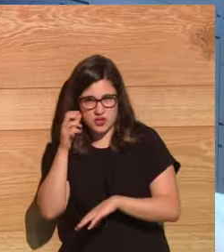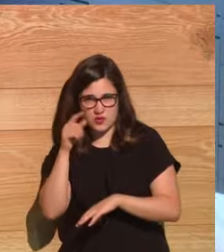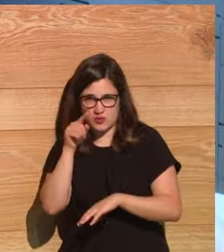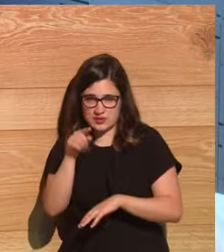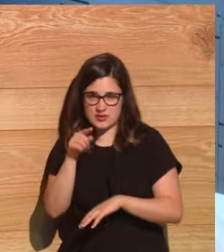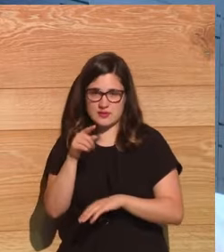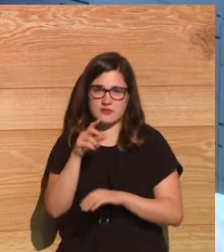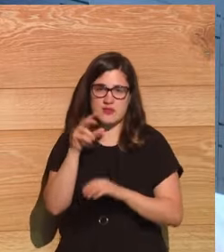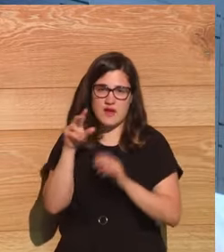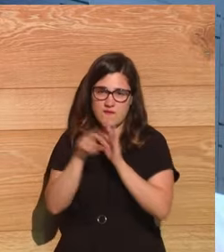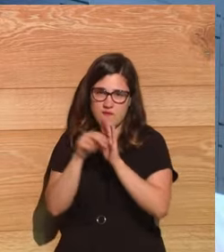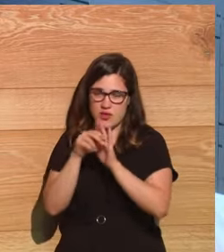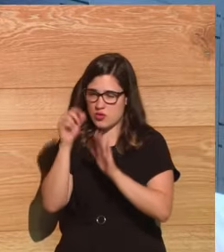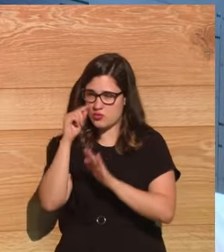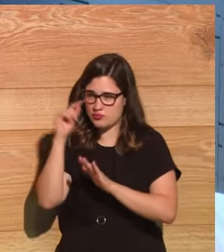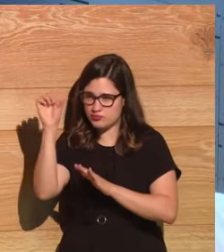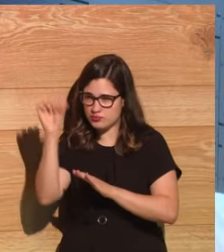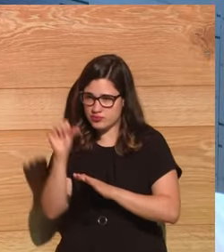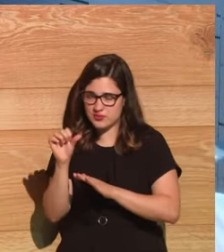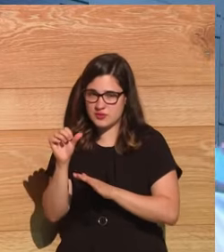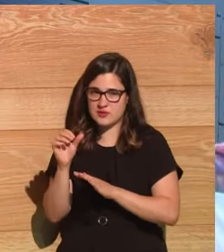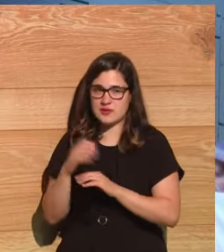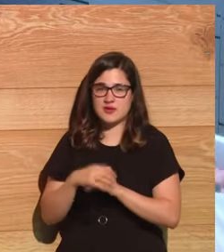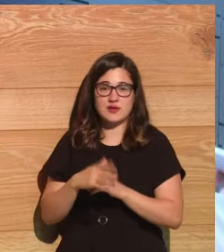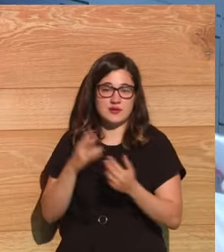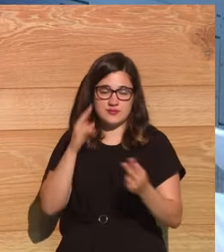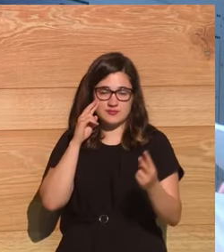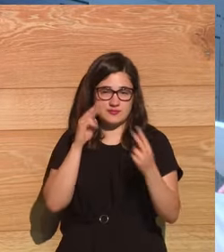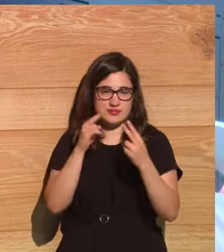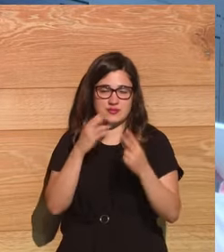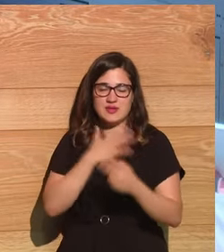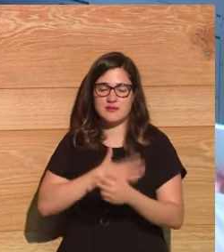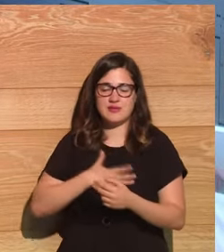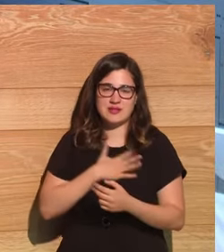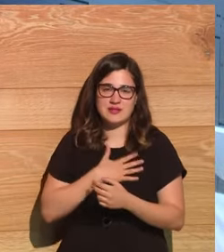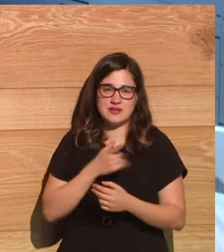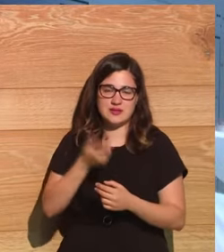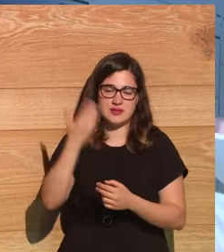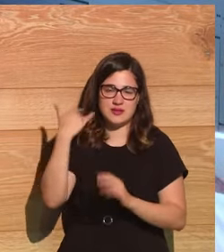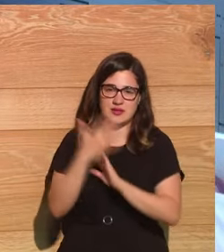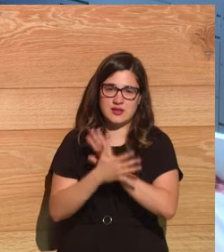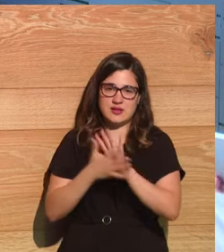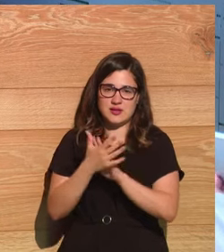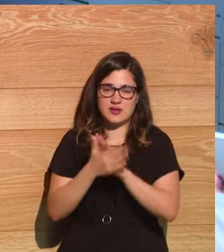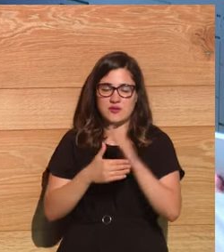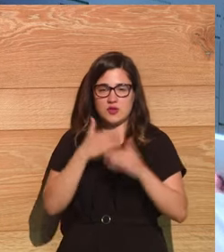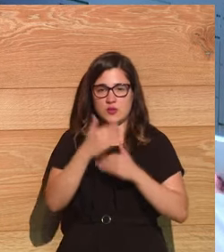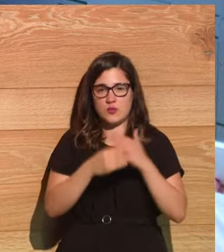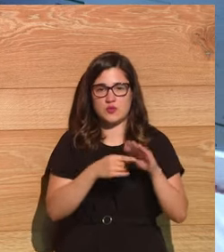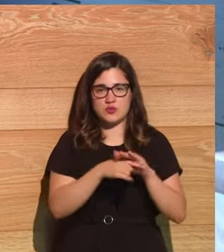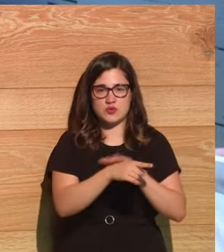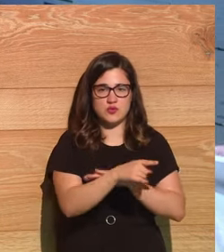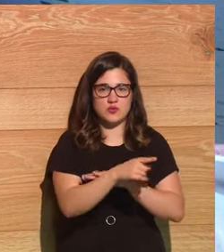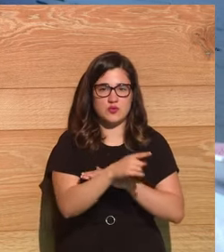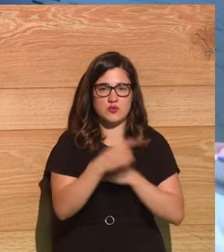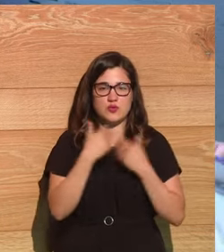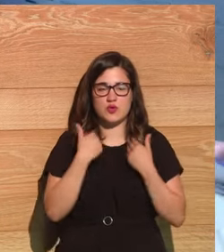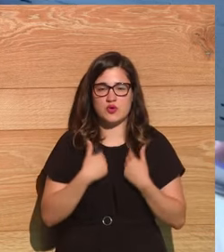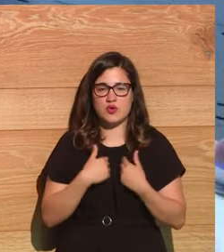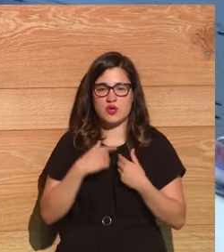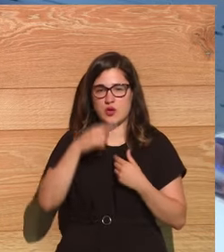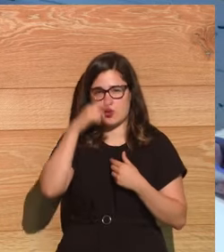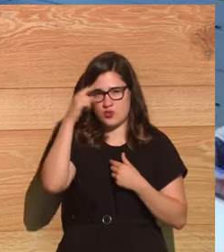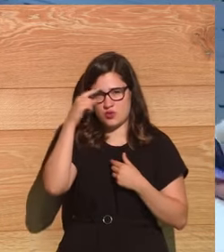gracias. Y la verdad gracias. Es que es un placer. Antes hablabas de una evolución biológica y de una evolución cultural, ¿vale? Y quería centrarme en la